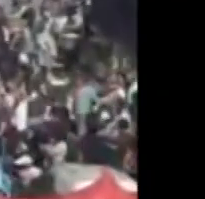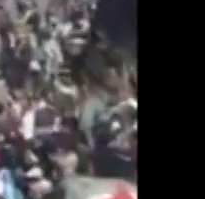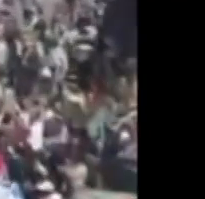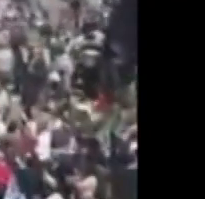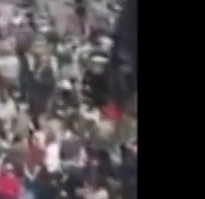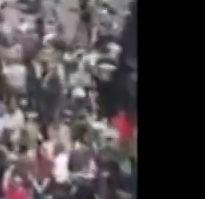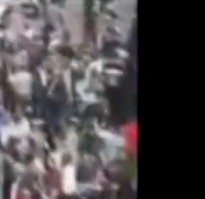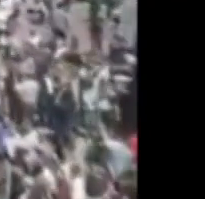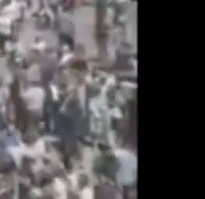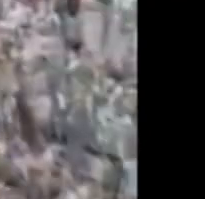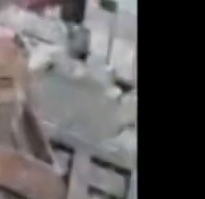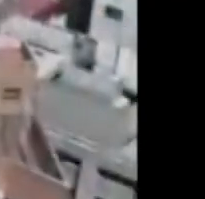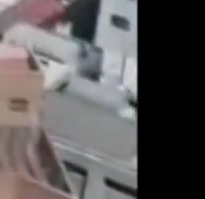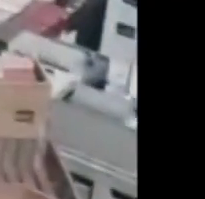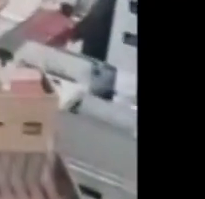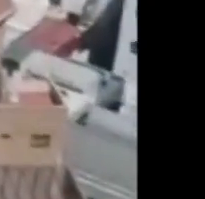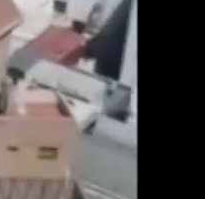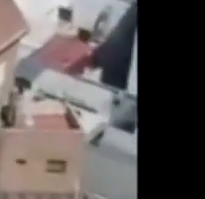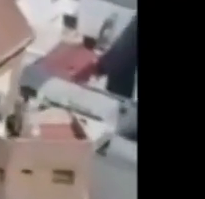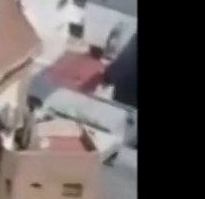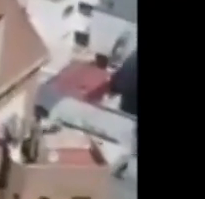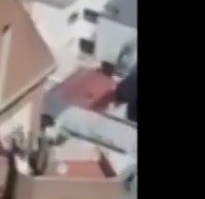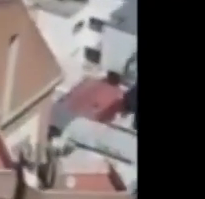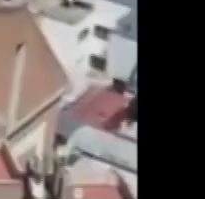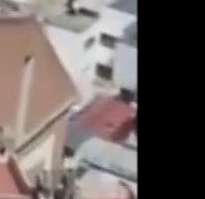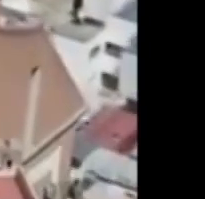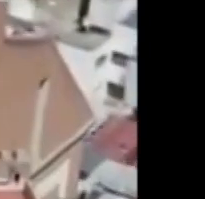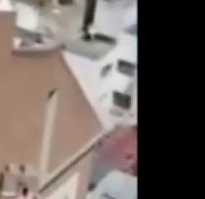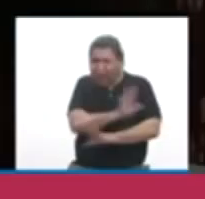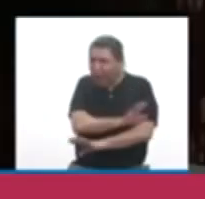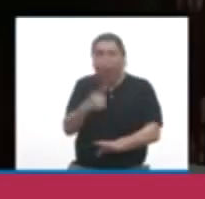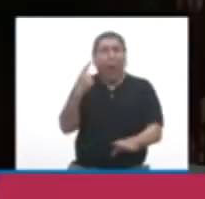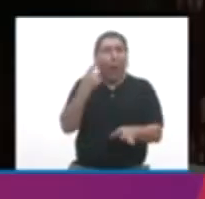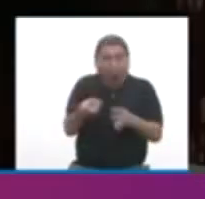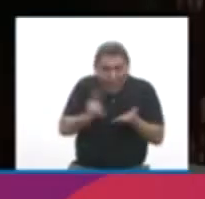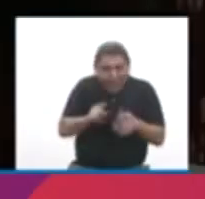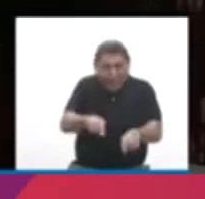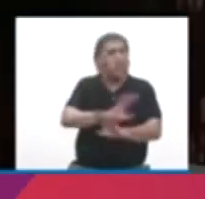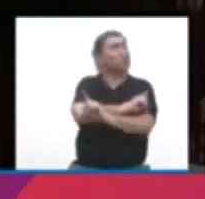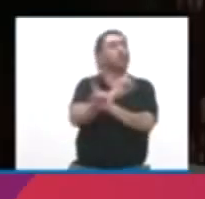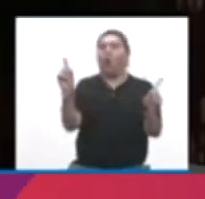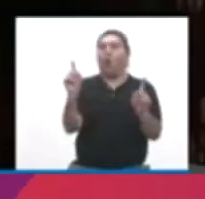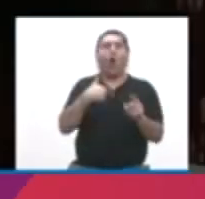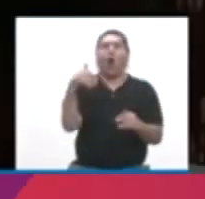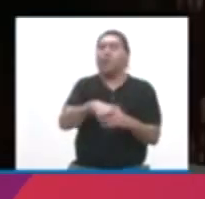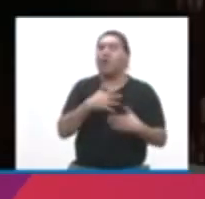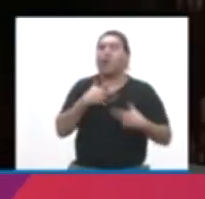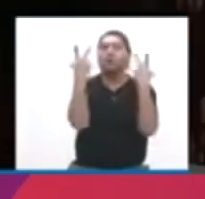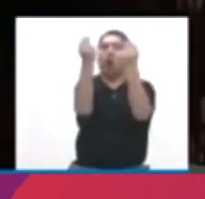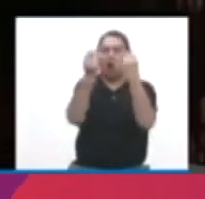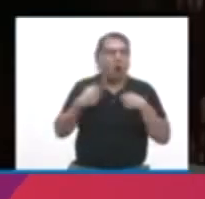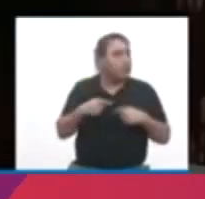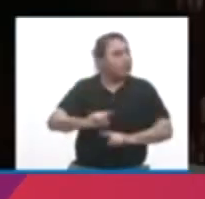Milei al Congreso está en el orden del 55% de lo que pidió el sistema. Es decir, va a enfrentar